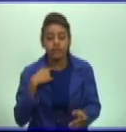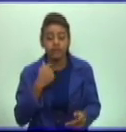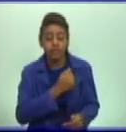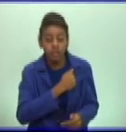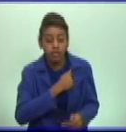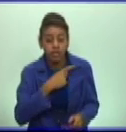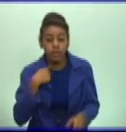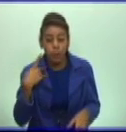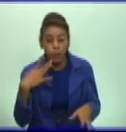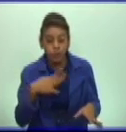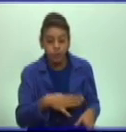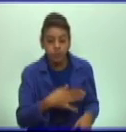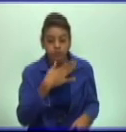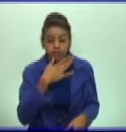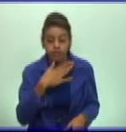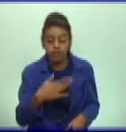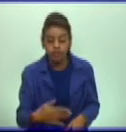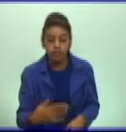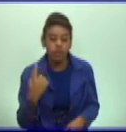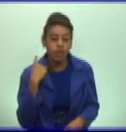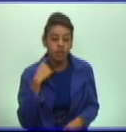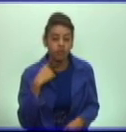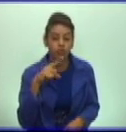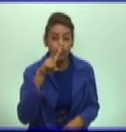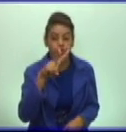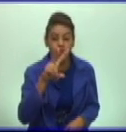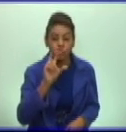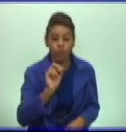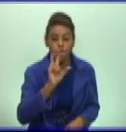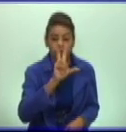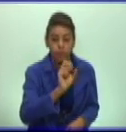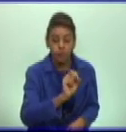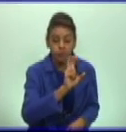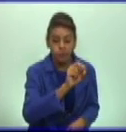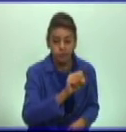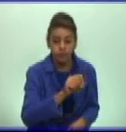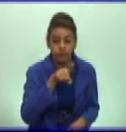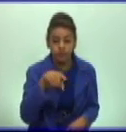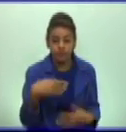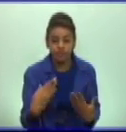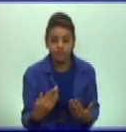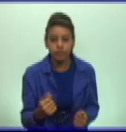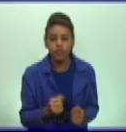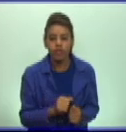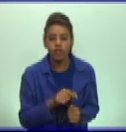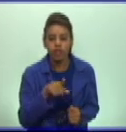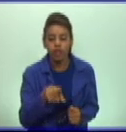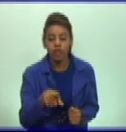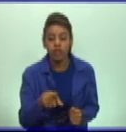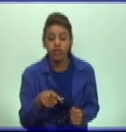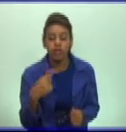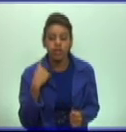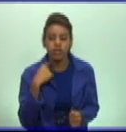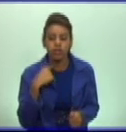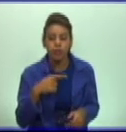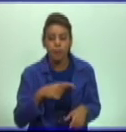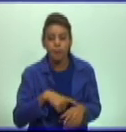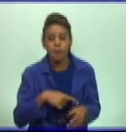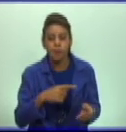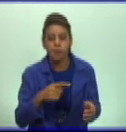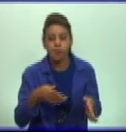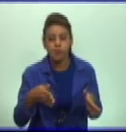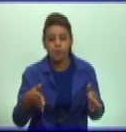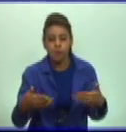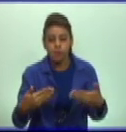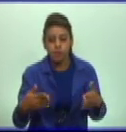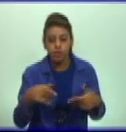presidente en el año 2000 durante la celebración de la 10ª cumbre iberoamericana en Panamá. Pero el pueblo,